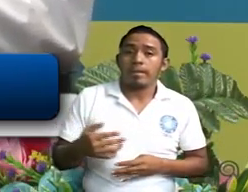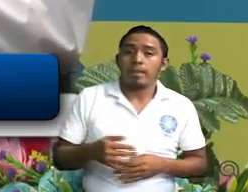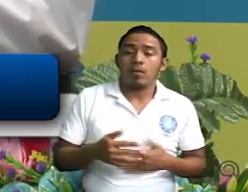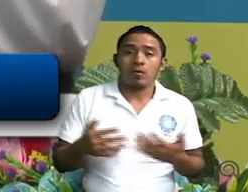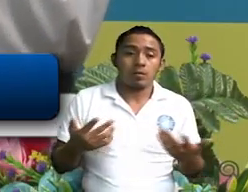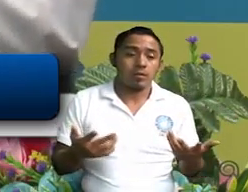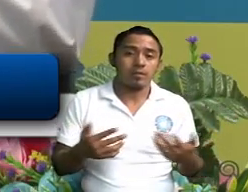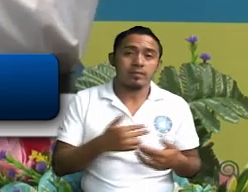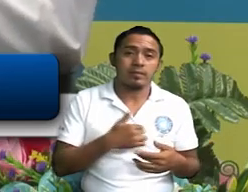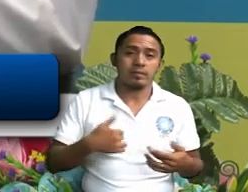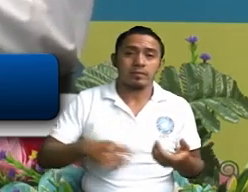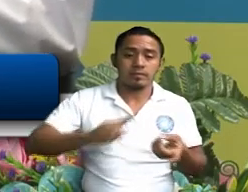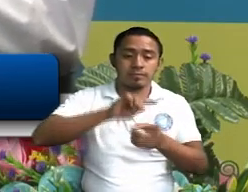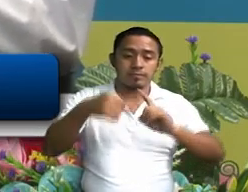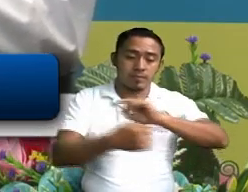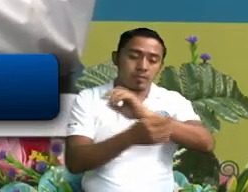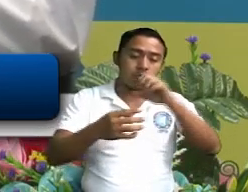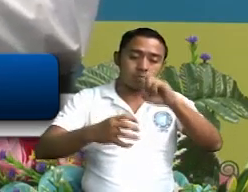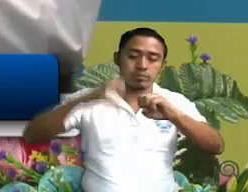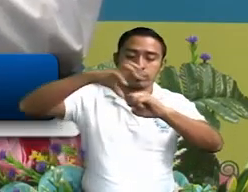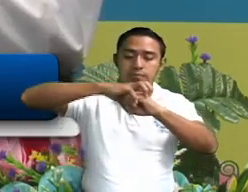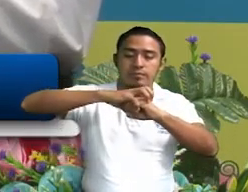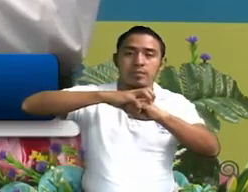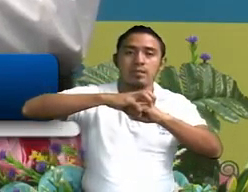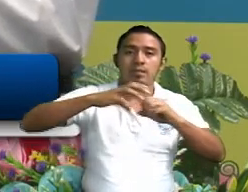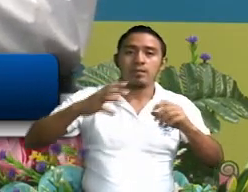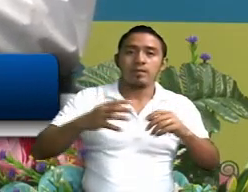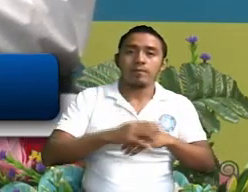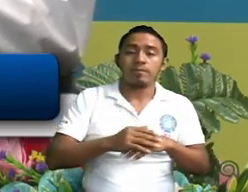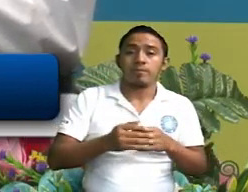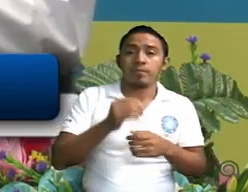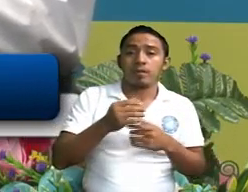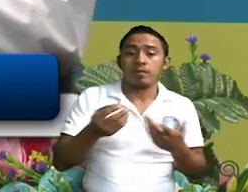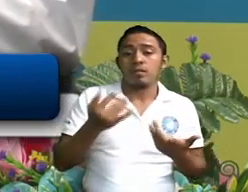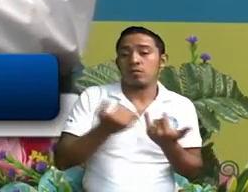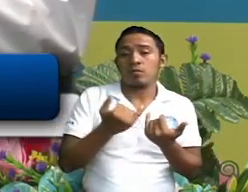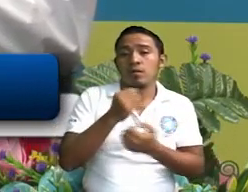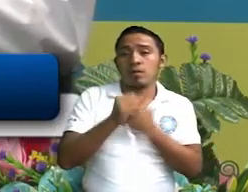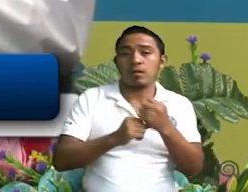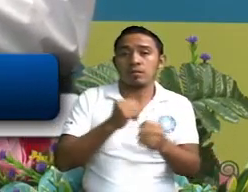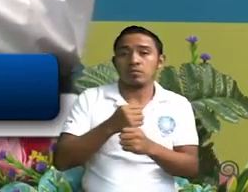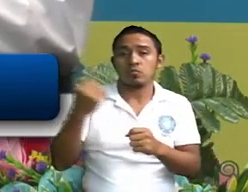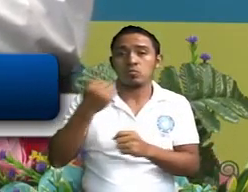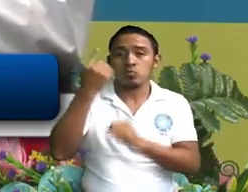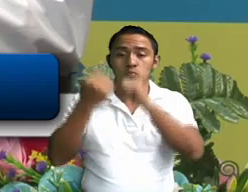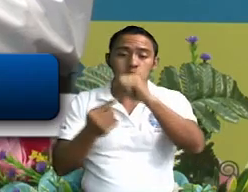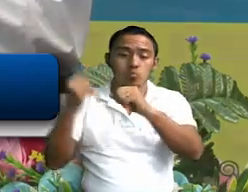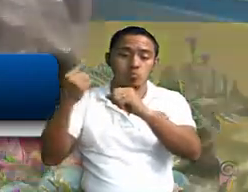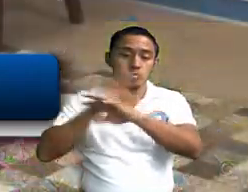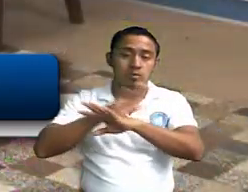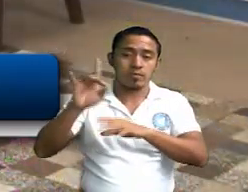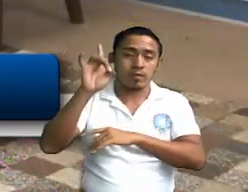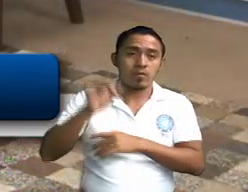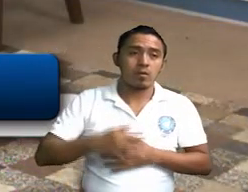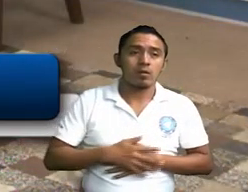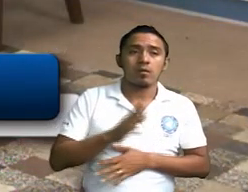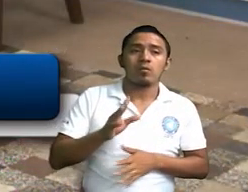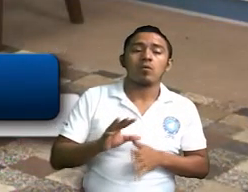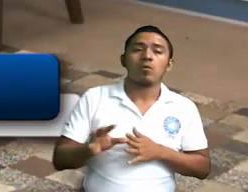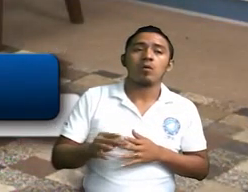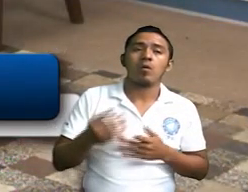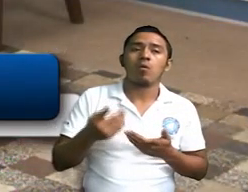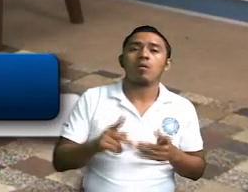lesión, se hace el cambio de las dos. Entre las edades más avanzadas, generalmente solamente uno de los componentes. Por ejemplo, ¿cada cuánto o